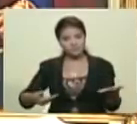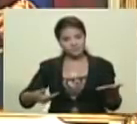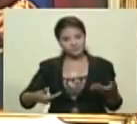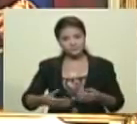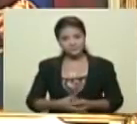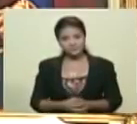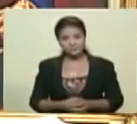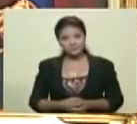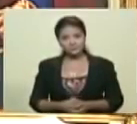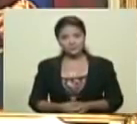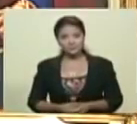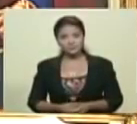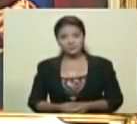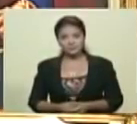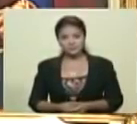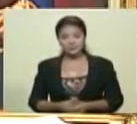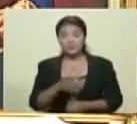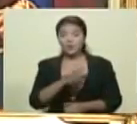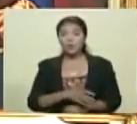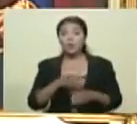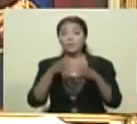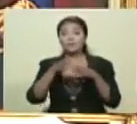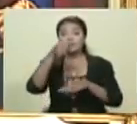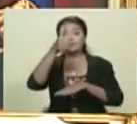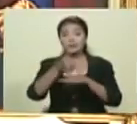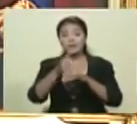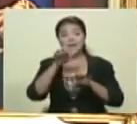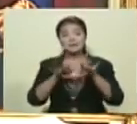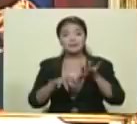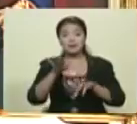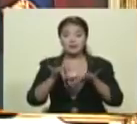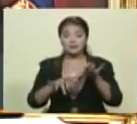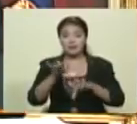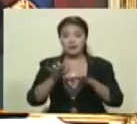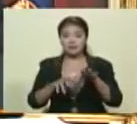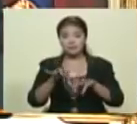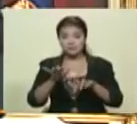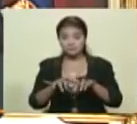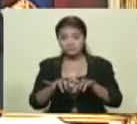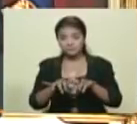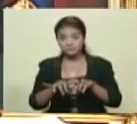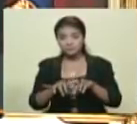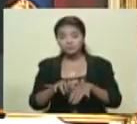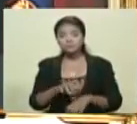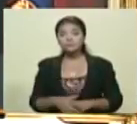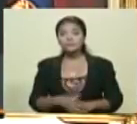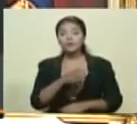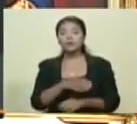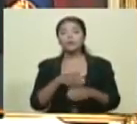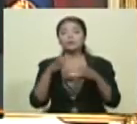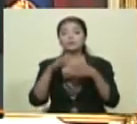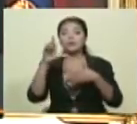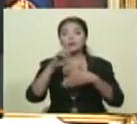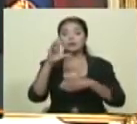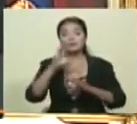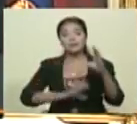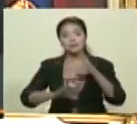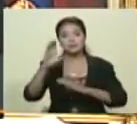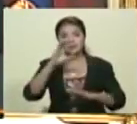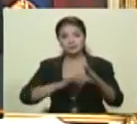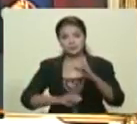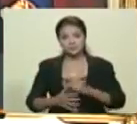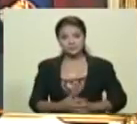la CLACSO, Comité Directivo, Secretaría Ejecutivo de Consejo Latinoamericano de Ciencias Sociales, ¿no,